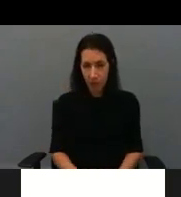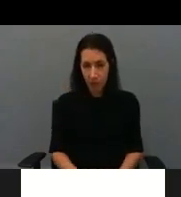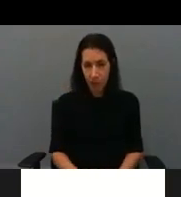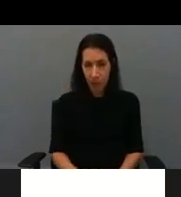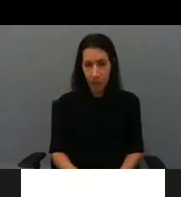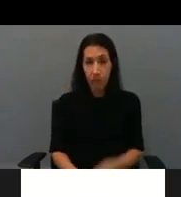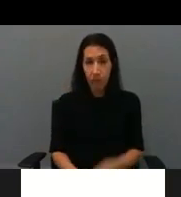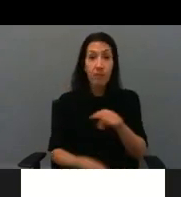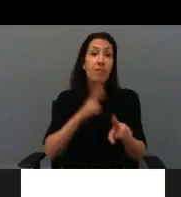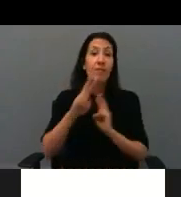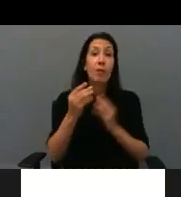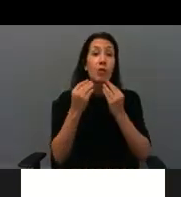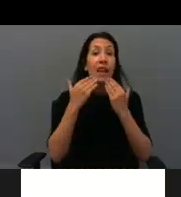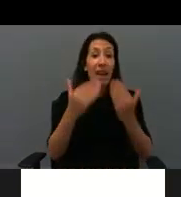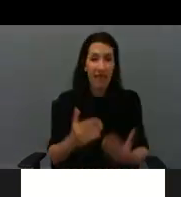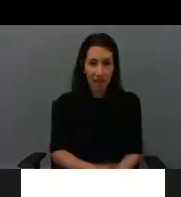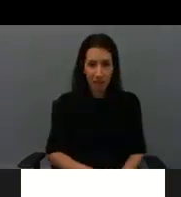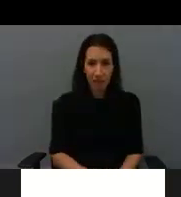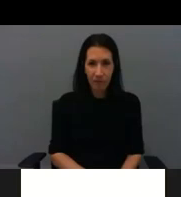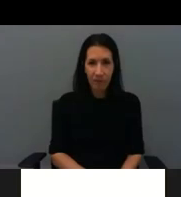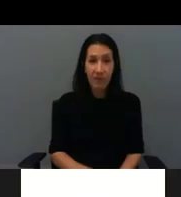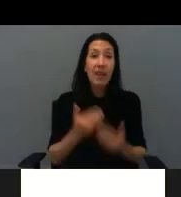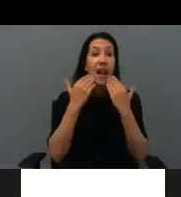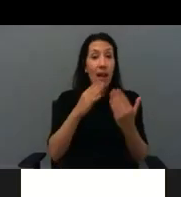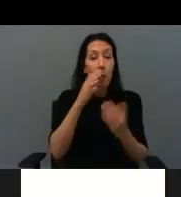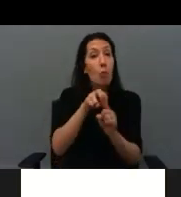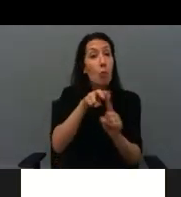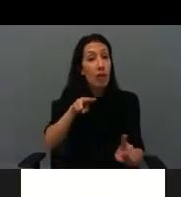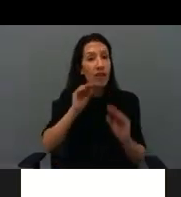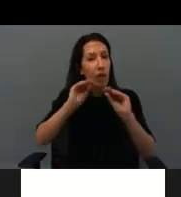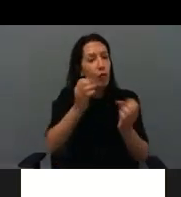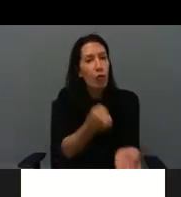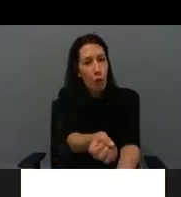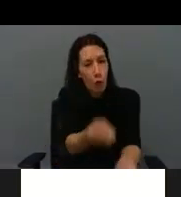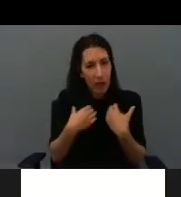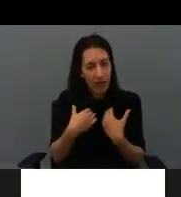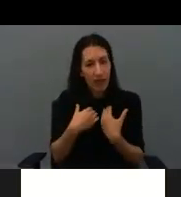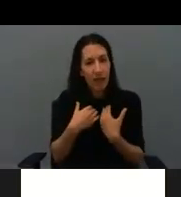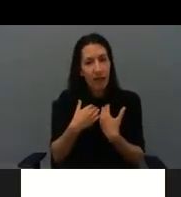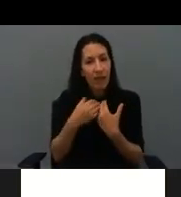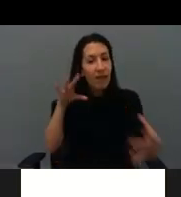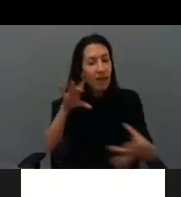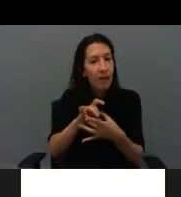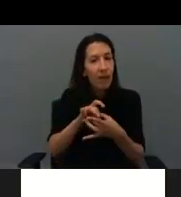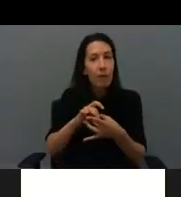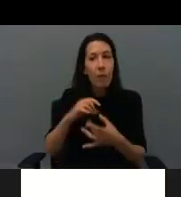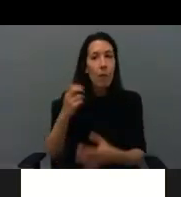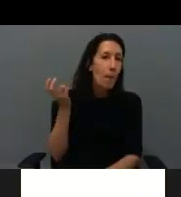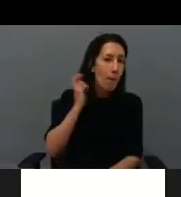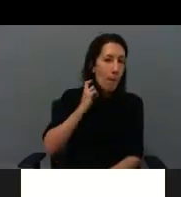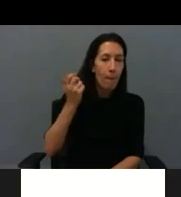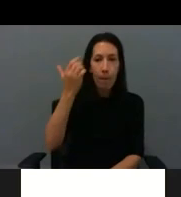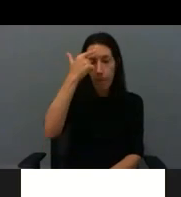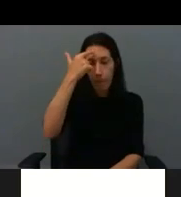Pues muchísimas gracias por vuestra mirada hacia la parálisis cerebral, por ese fomento de